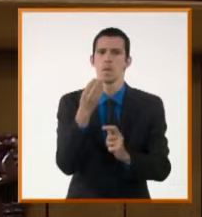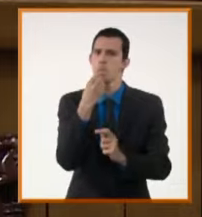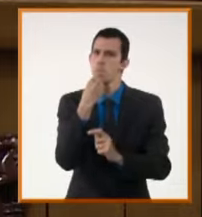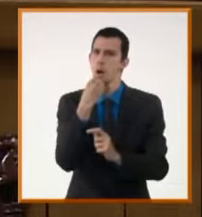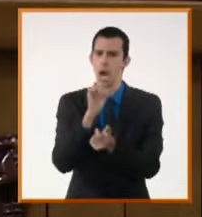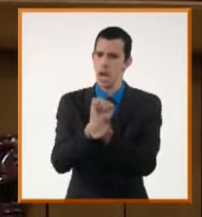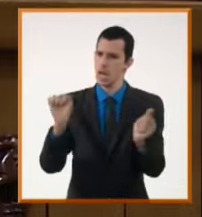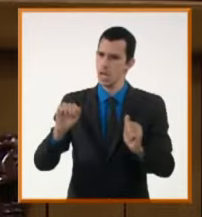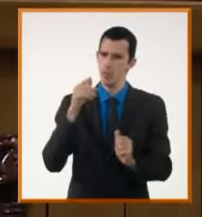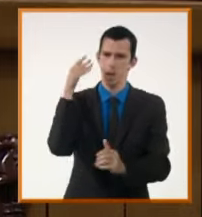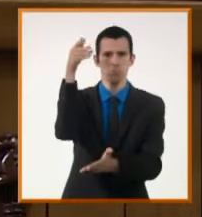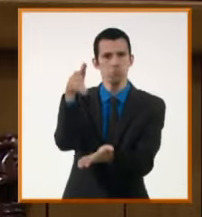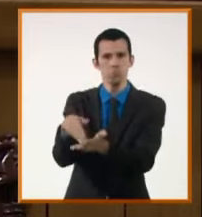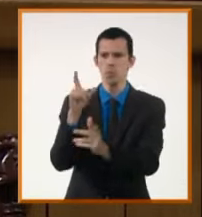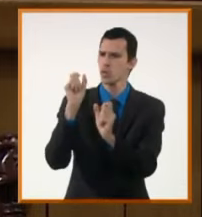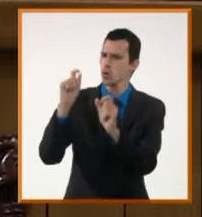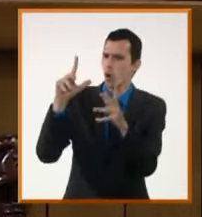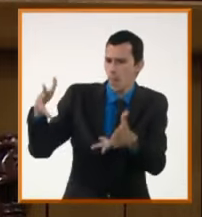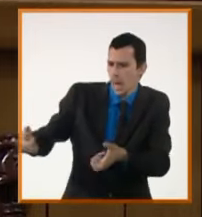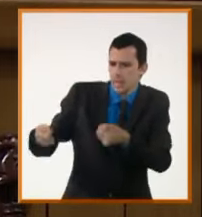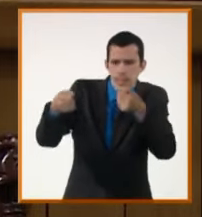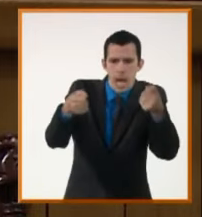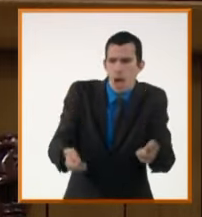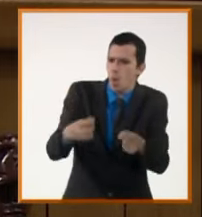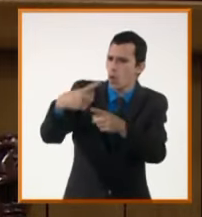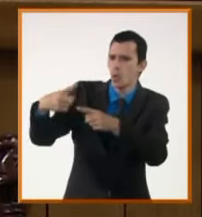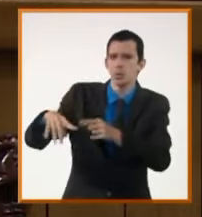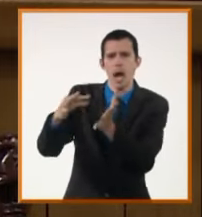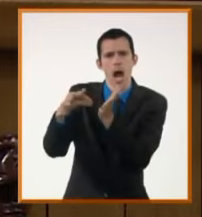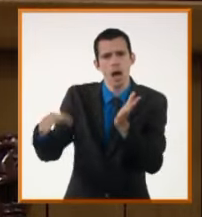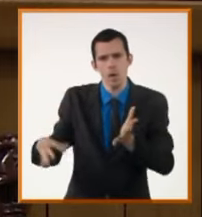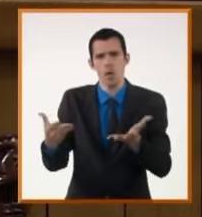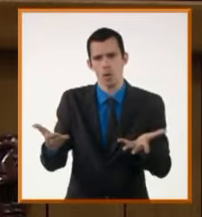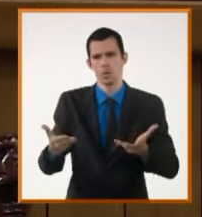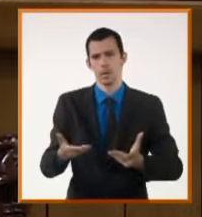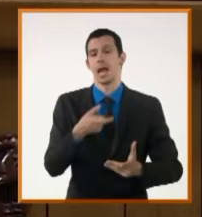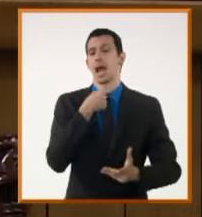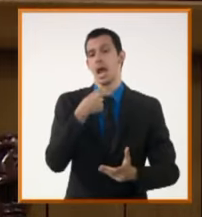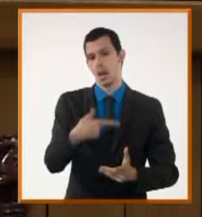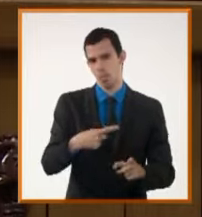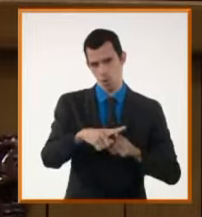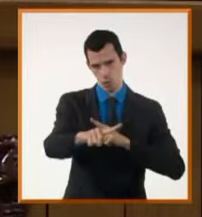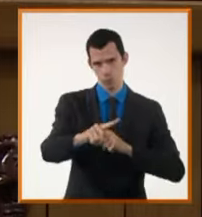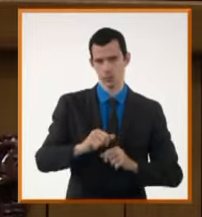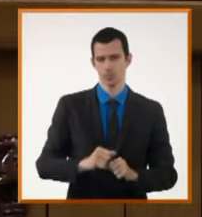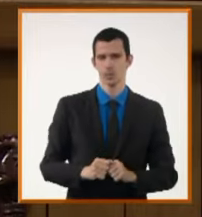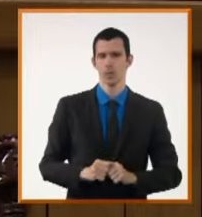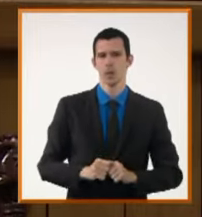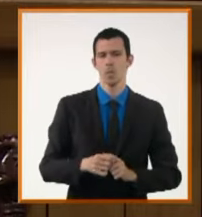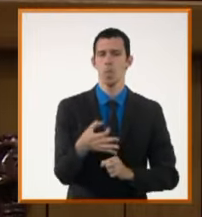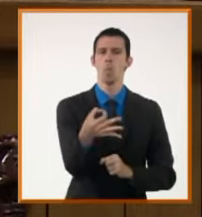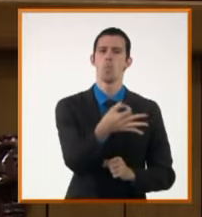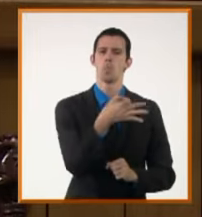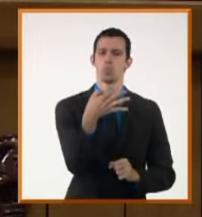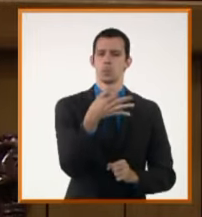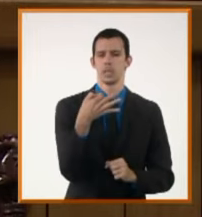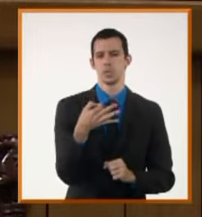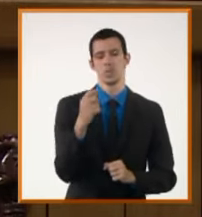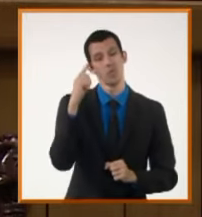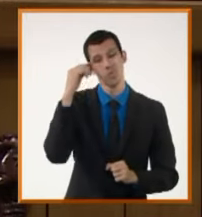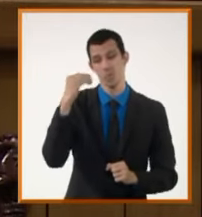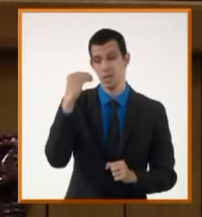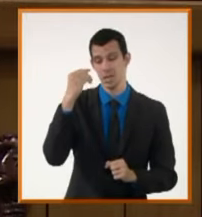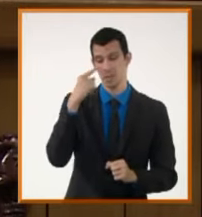tengan miedo a decir, yo puedo producir todo el frijol que demanda el municipio, o toda la